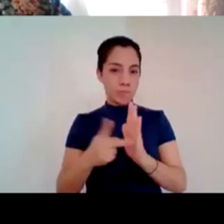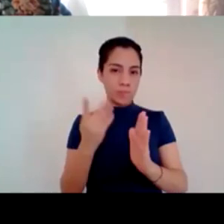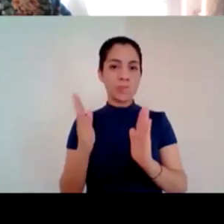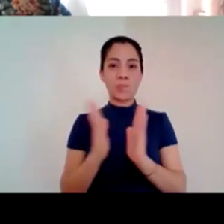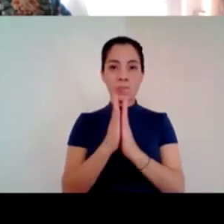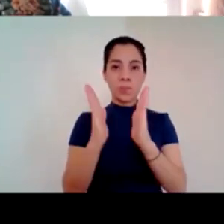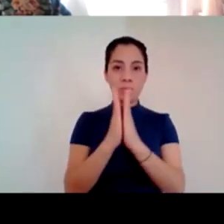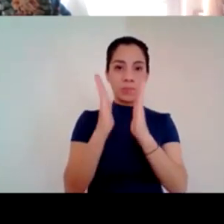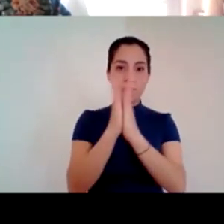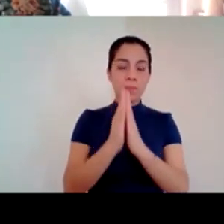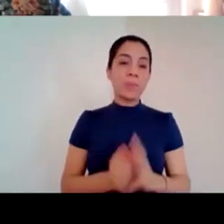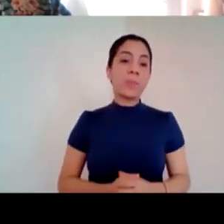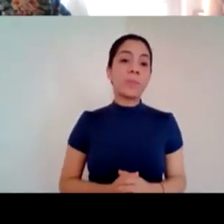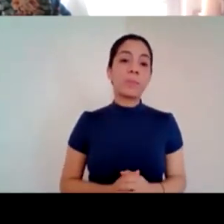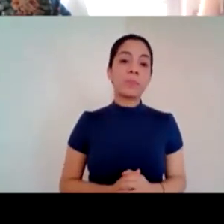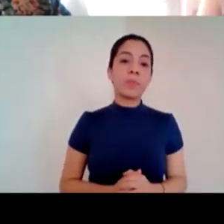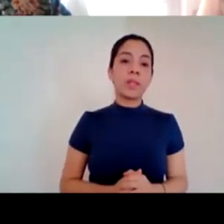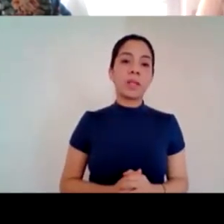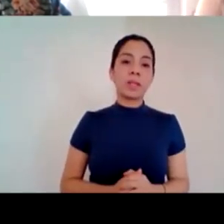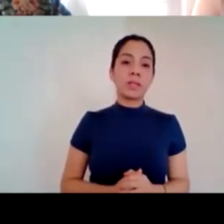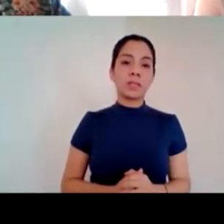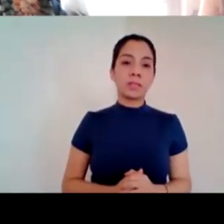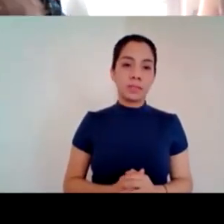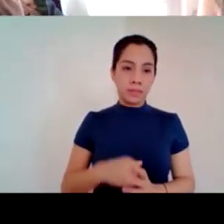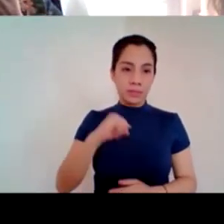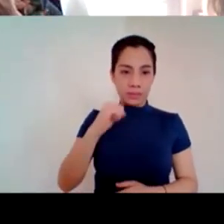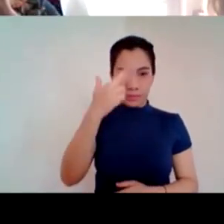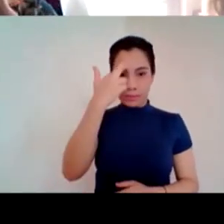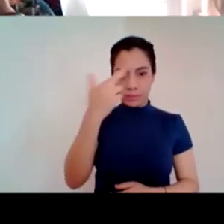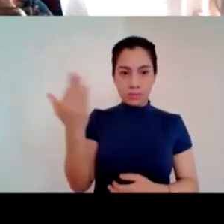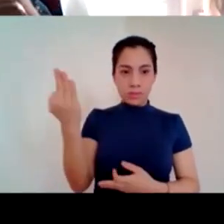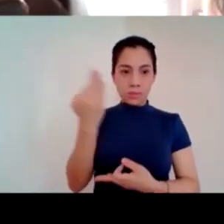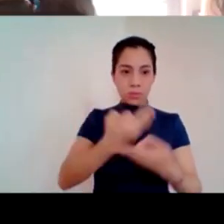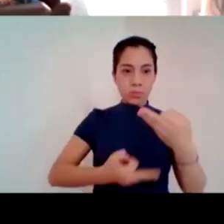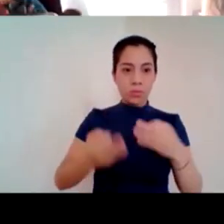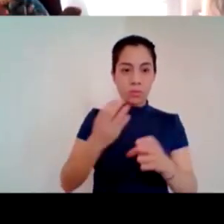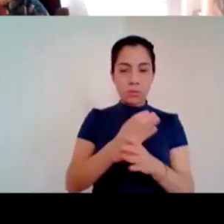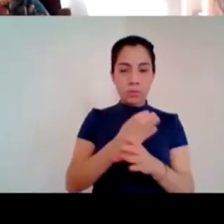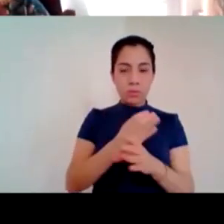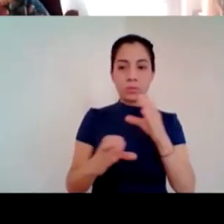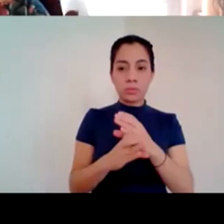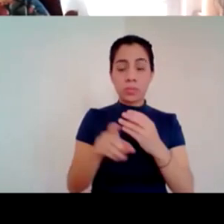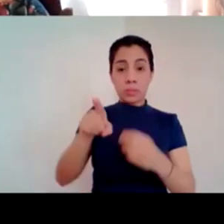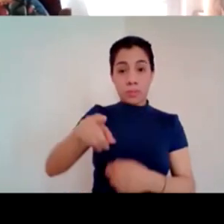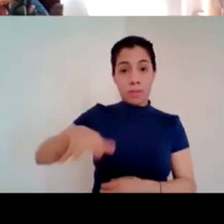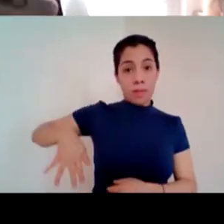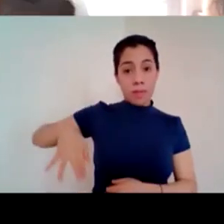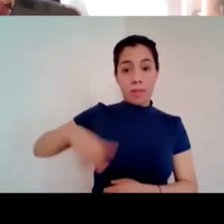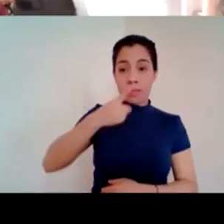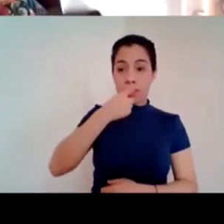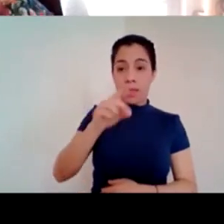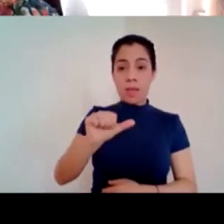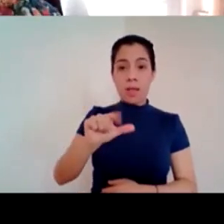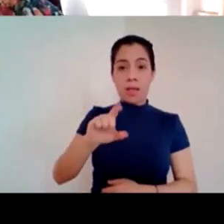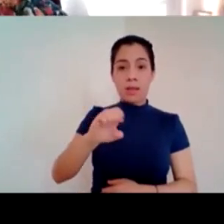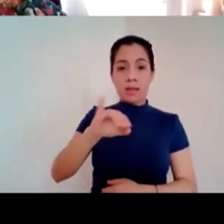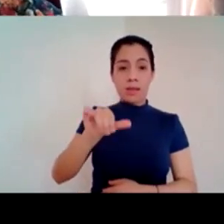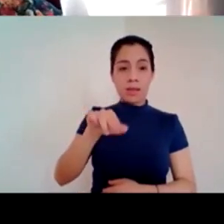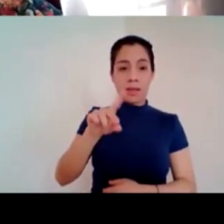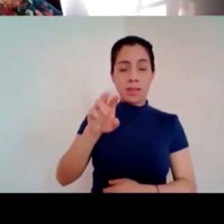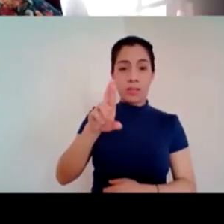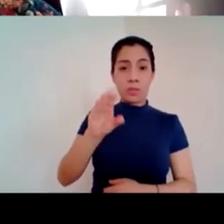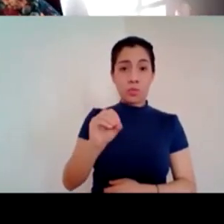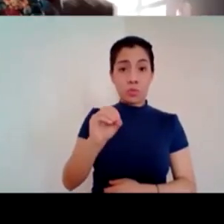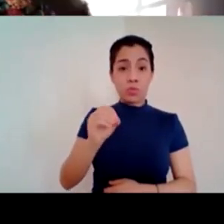rescatar de todas las cosas muy importantes que acabas de decir Alejandro lo de que solo cuidamos lo que